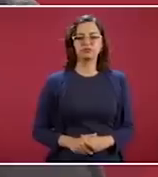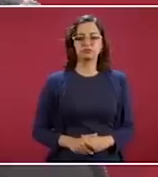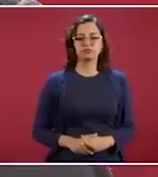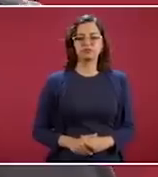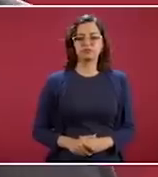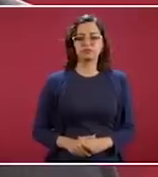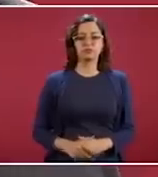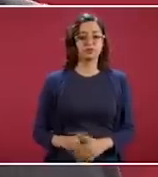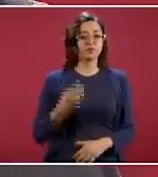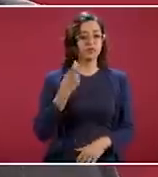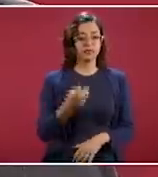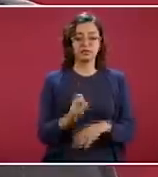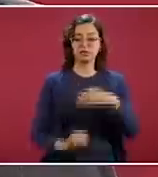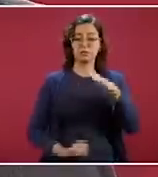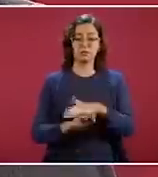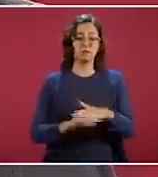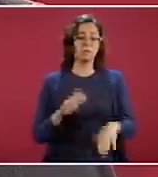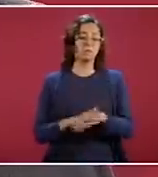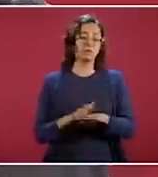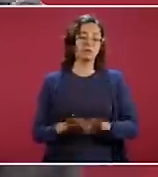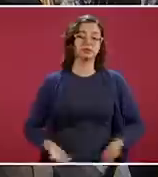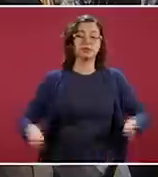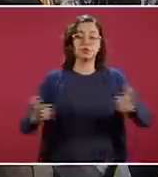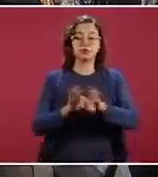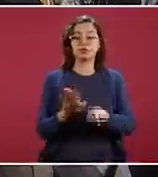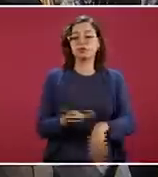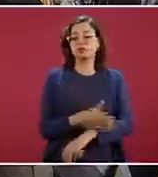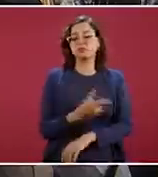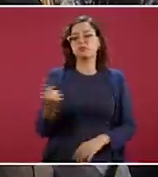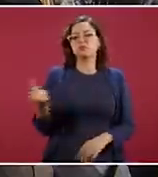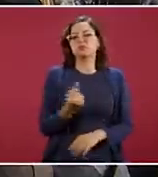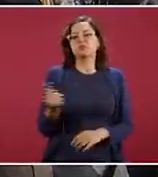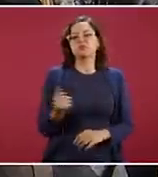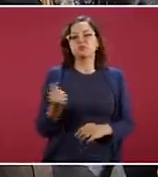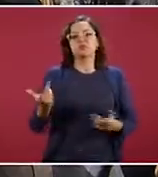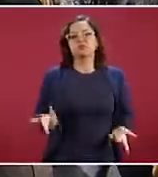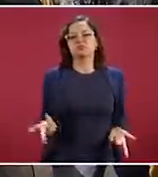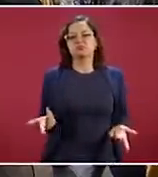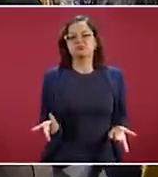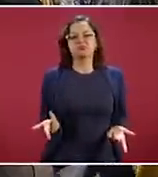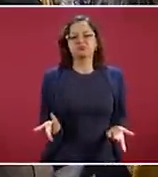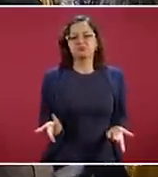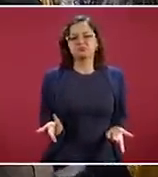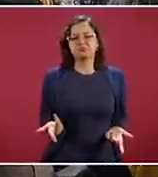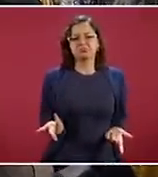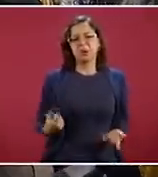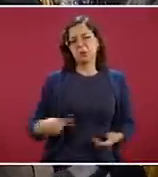Eso es lo más importante, porque si no, no se logra nada,